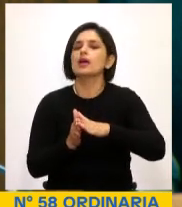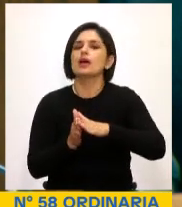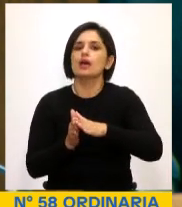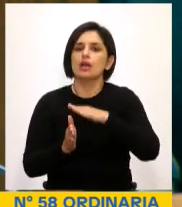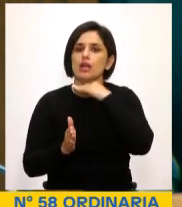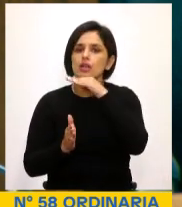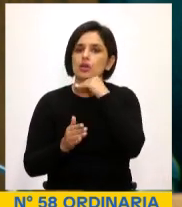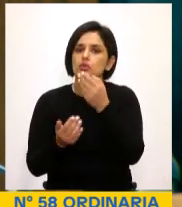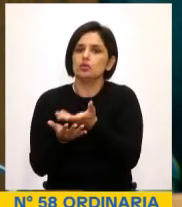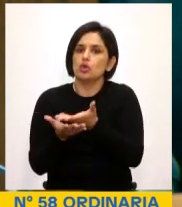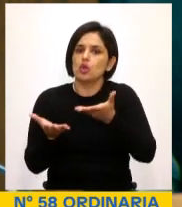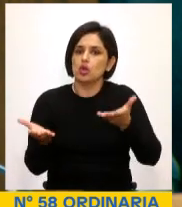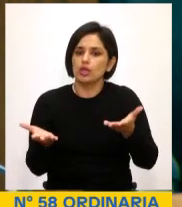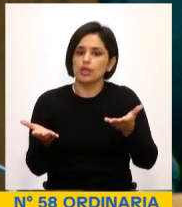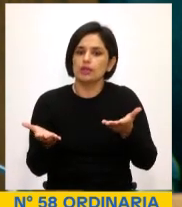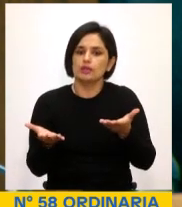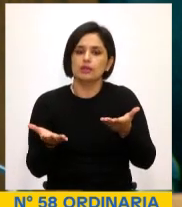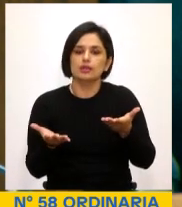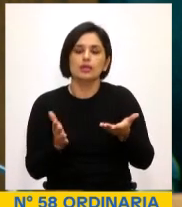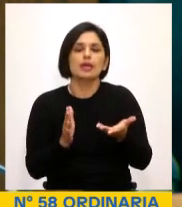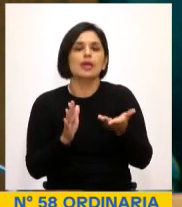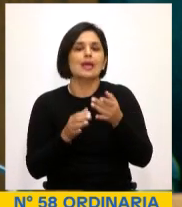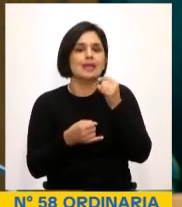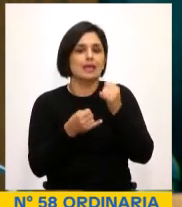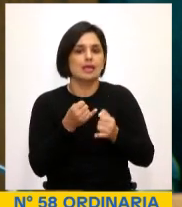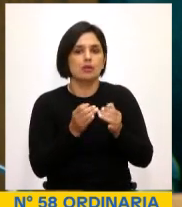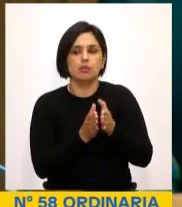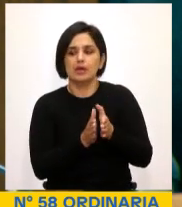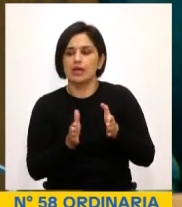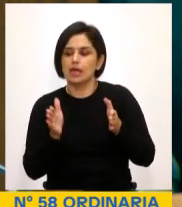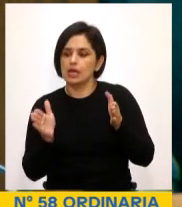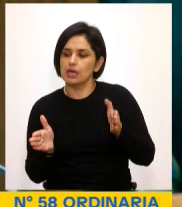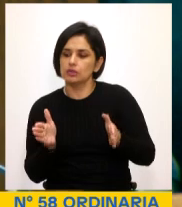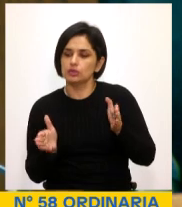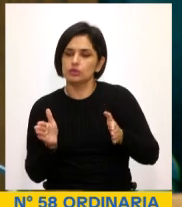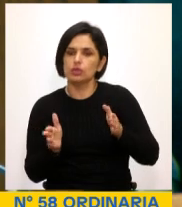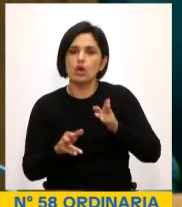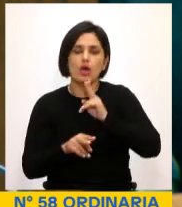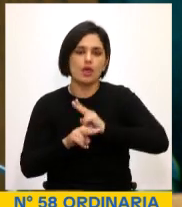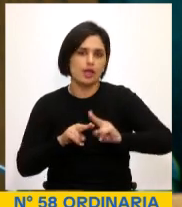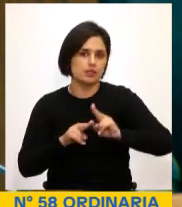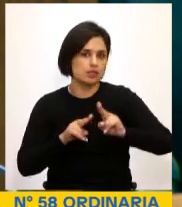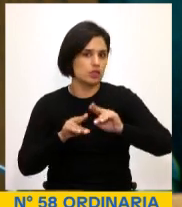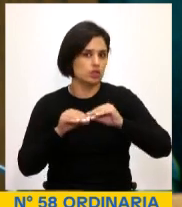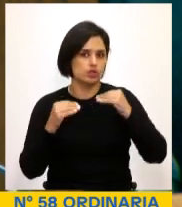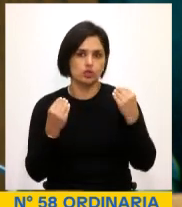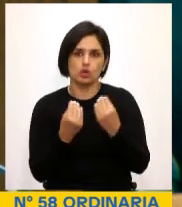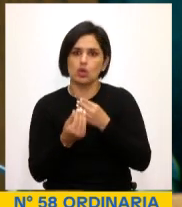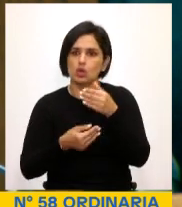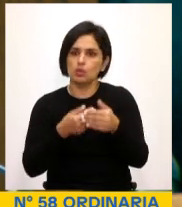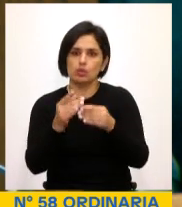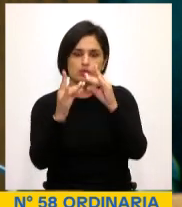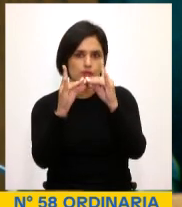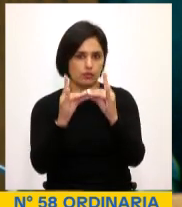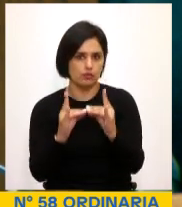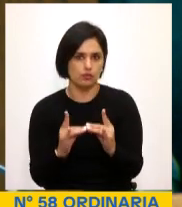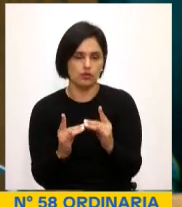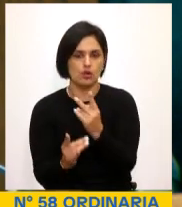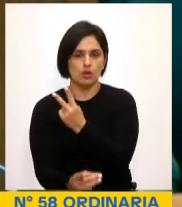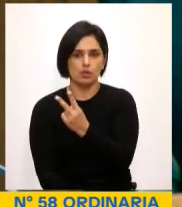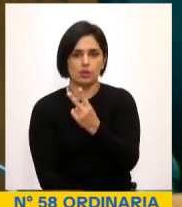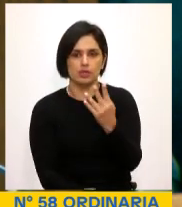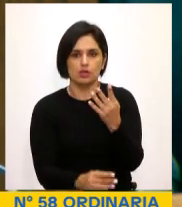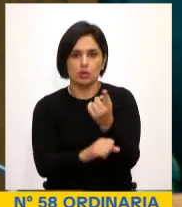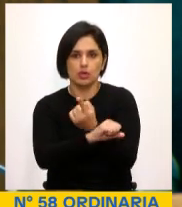recursos disponibles Dentro de este plazo se deberá realizar la totalidad del proceso funerario 24